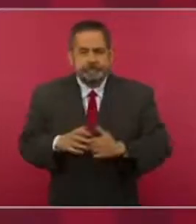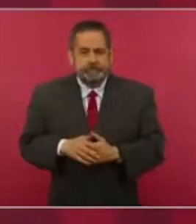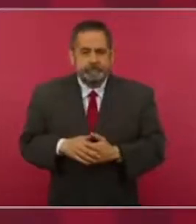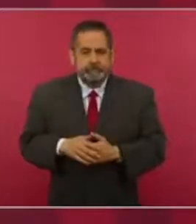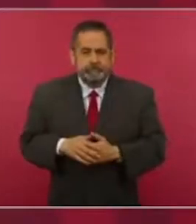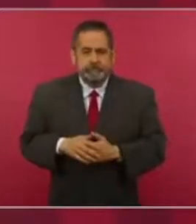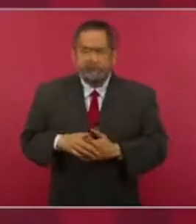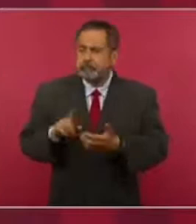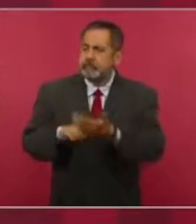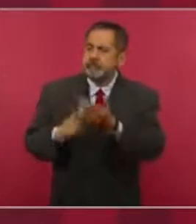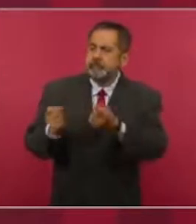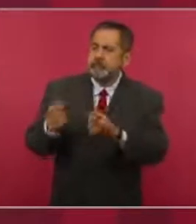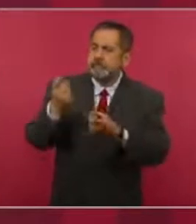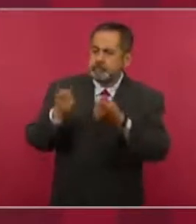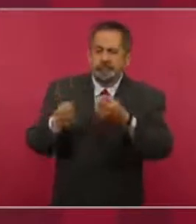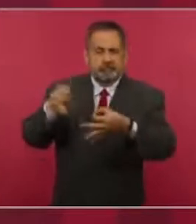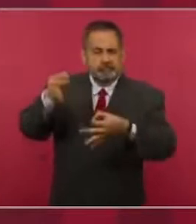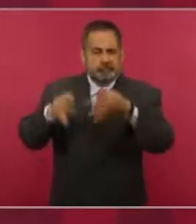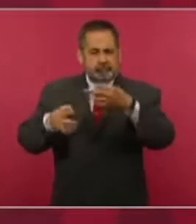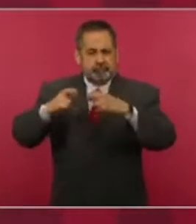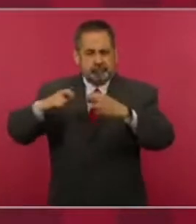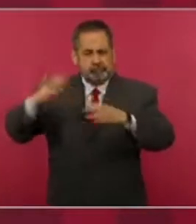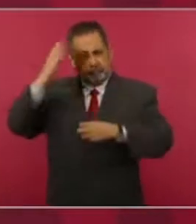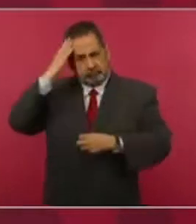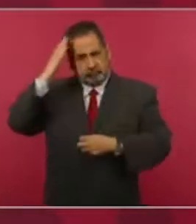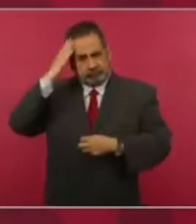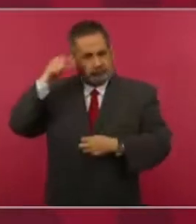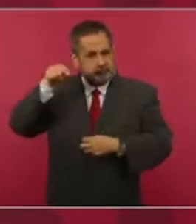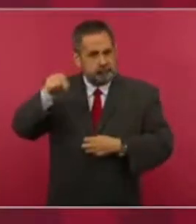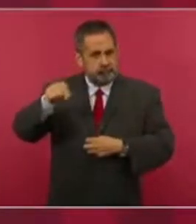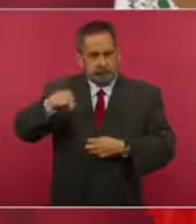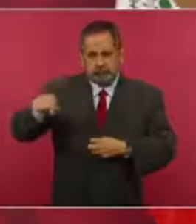ministros en la Corte que tienen